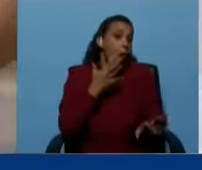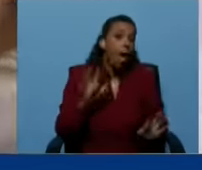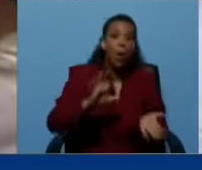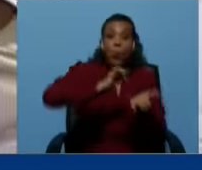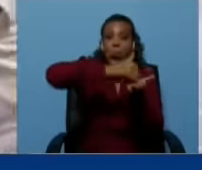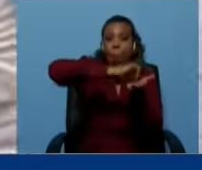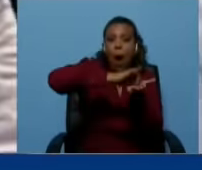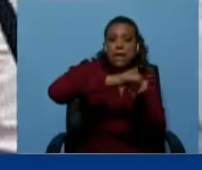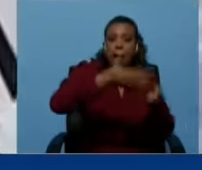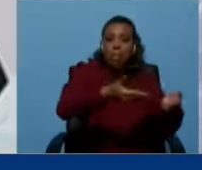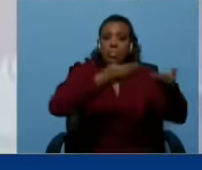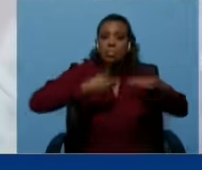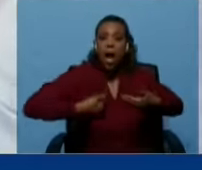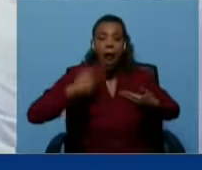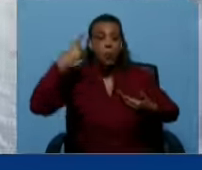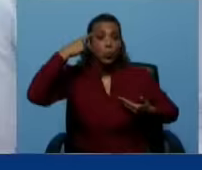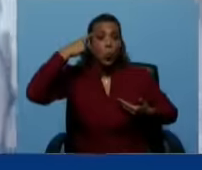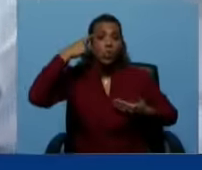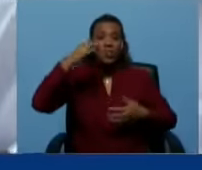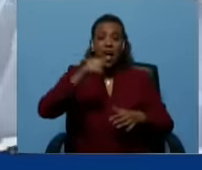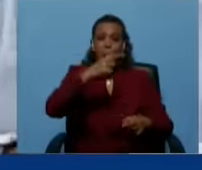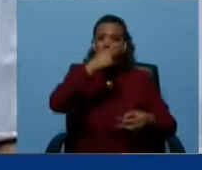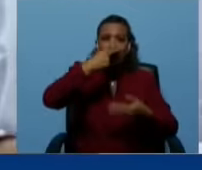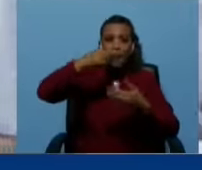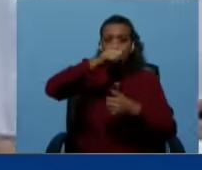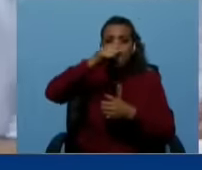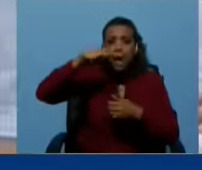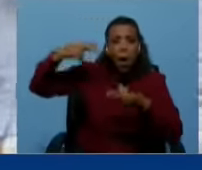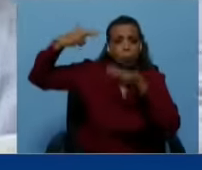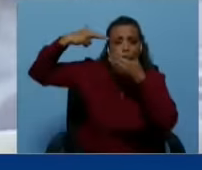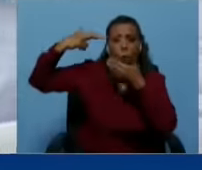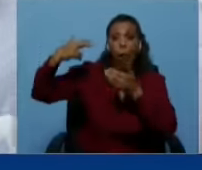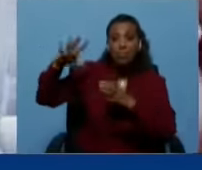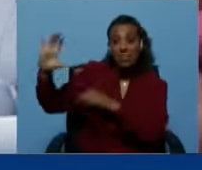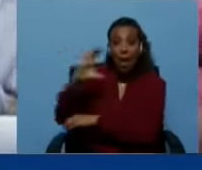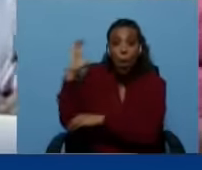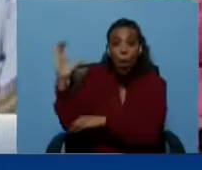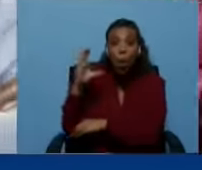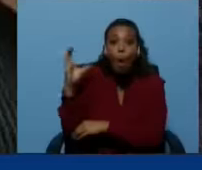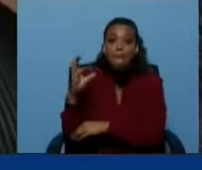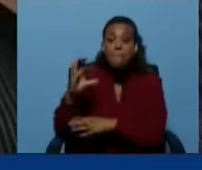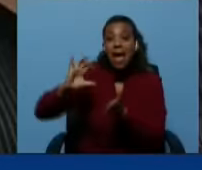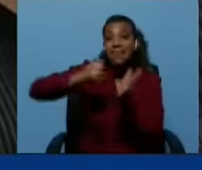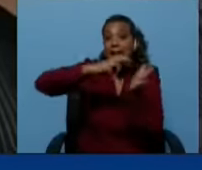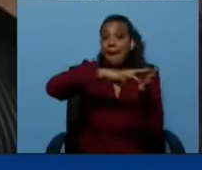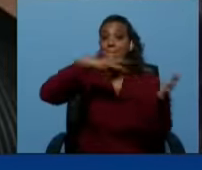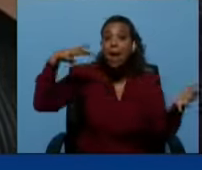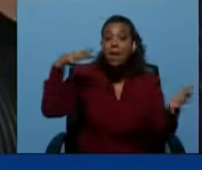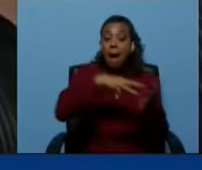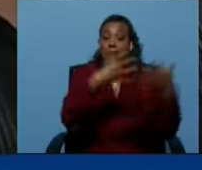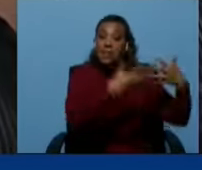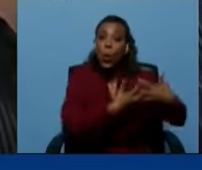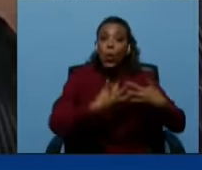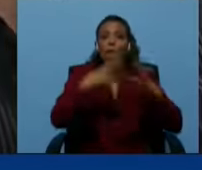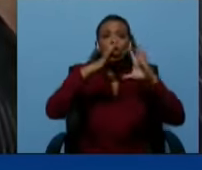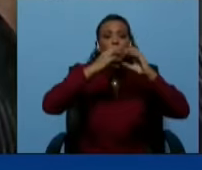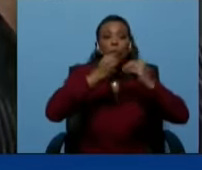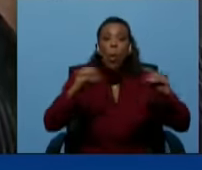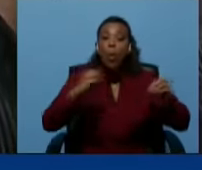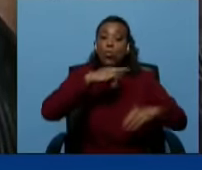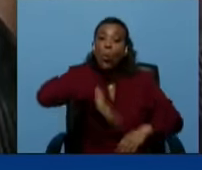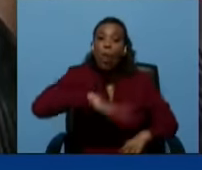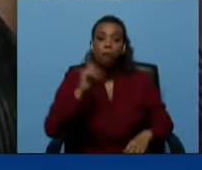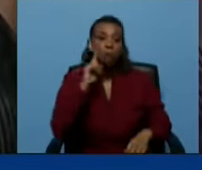WhatsApp le entregó a los terroristas narcotraficantes de Colombia y de Miami toda la historia de WhatsApp